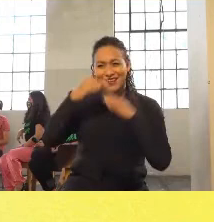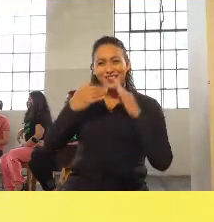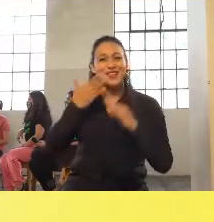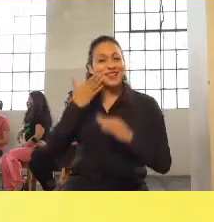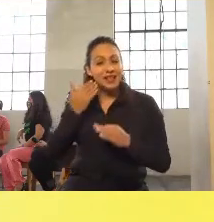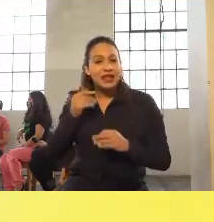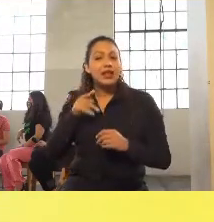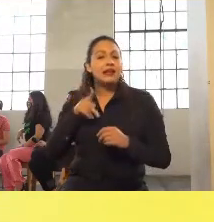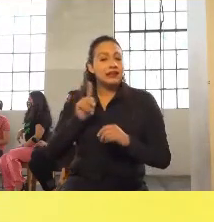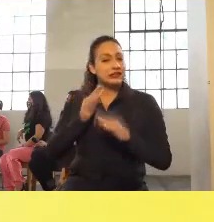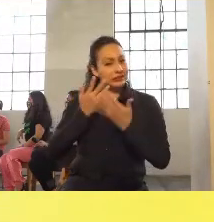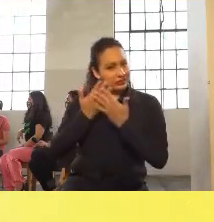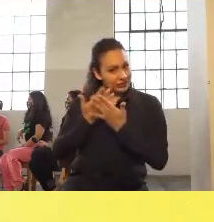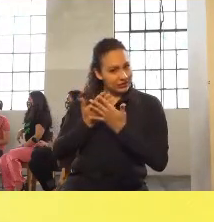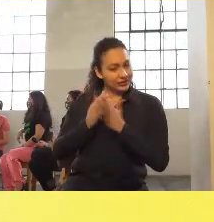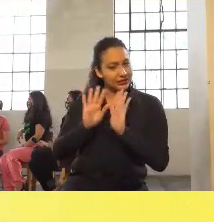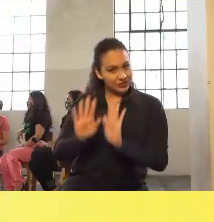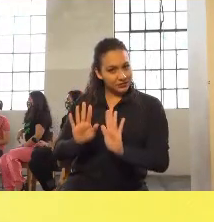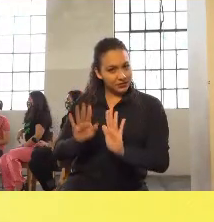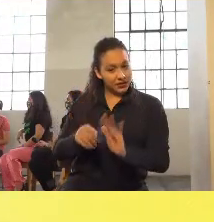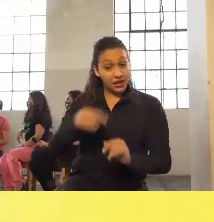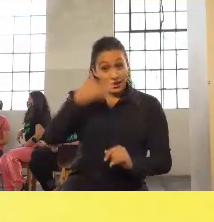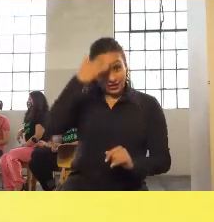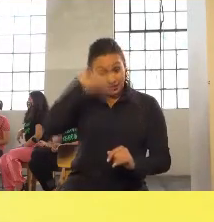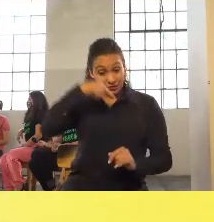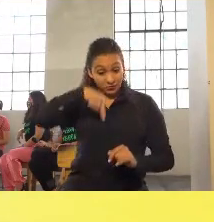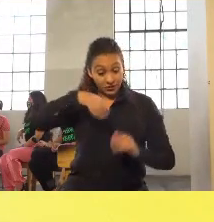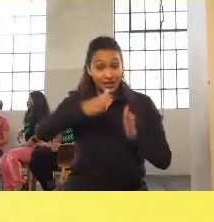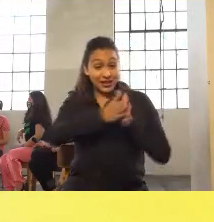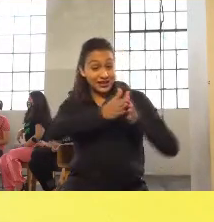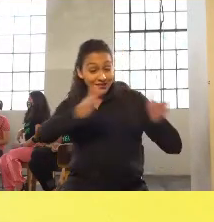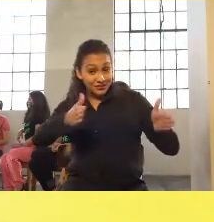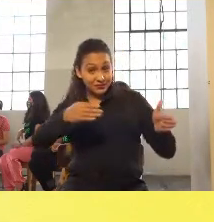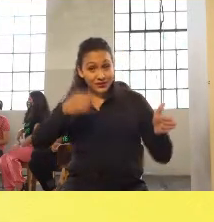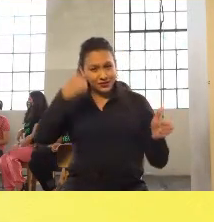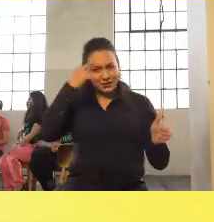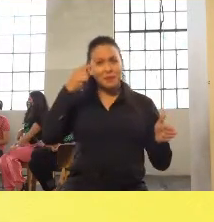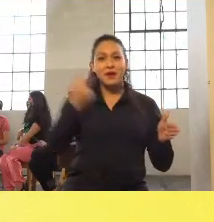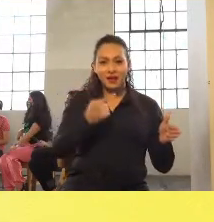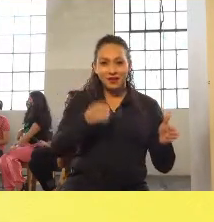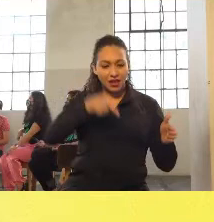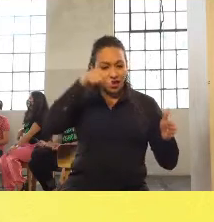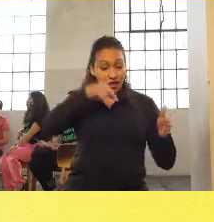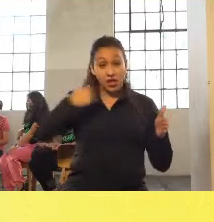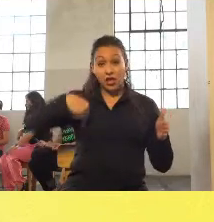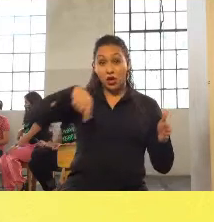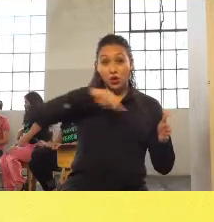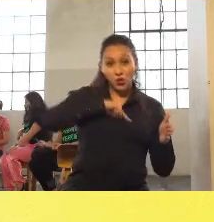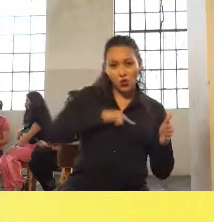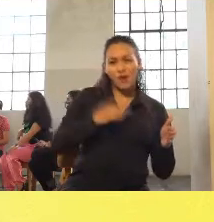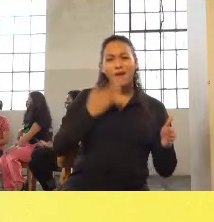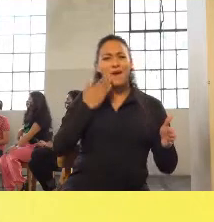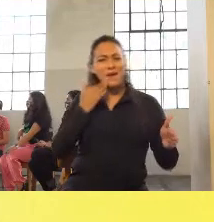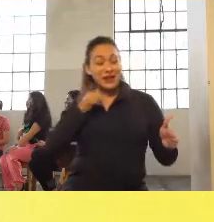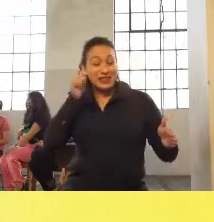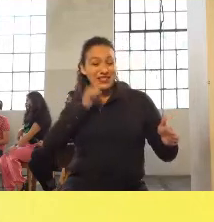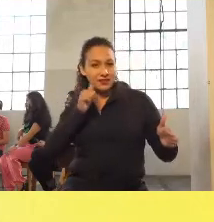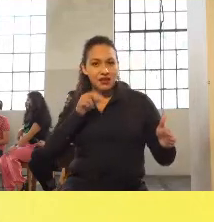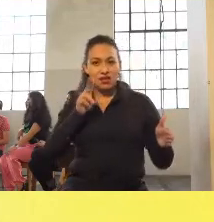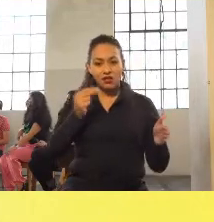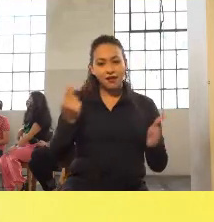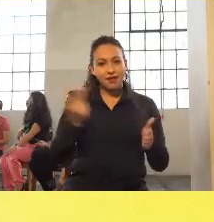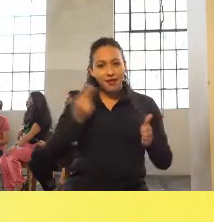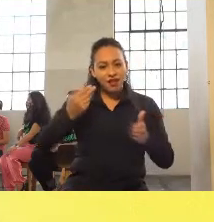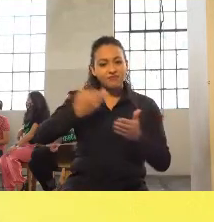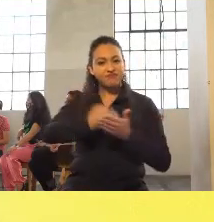que dentro de este espacio que estamos ocupando, tenemos que tomar postura. O sea, no podemos ser tibias, no podemos.